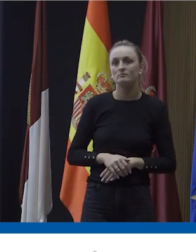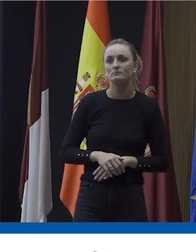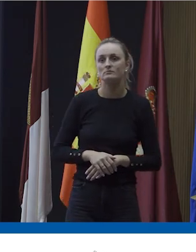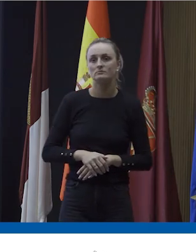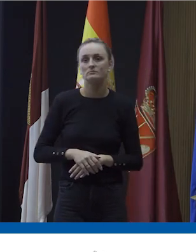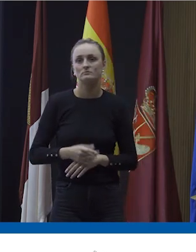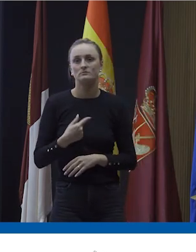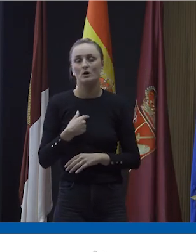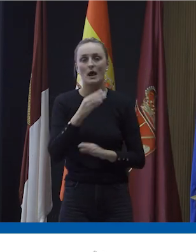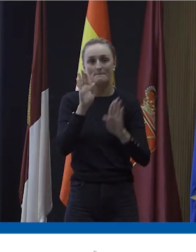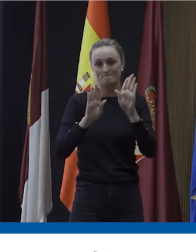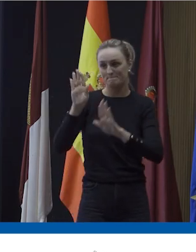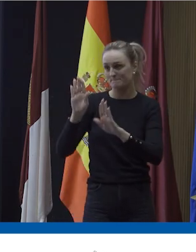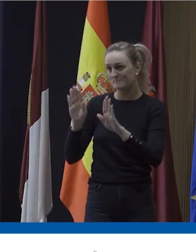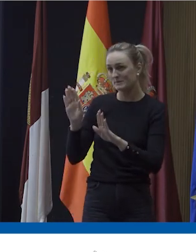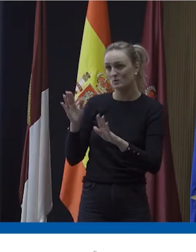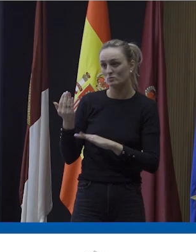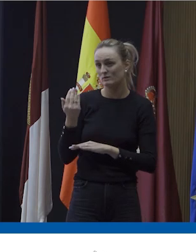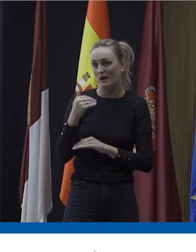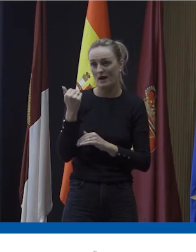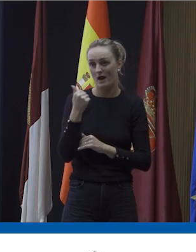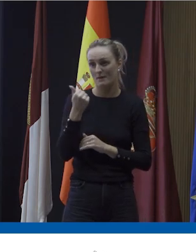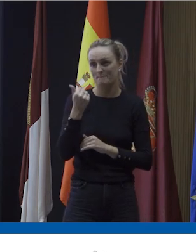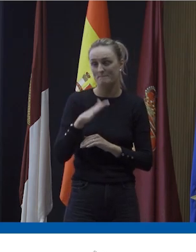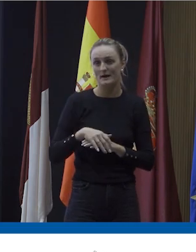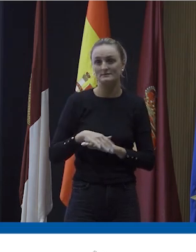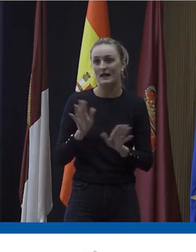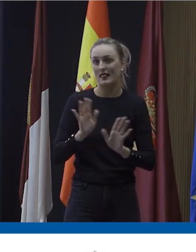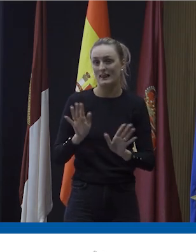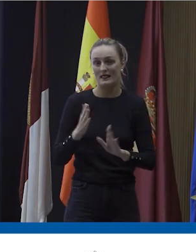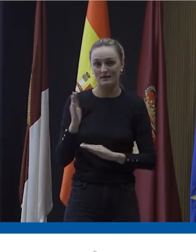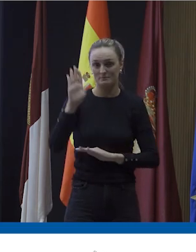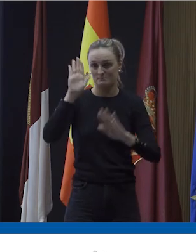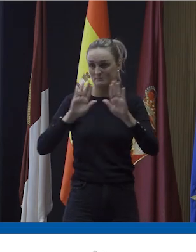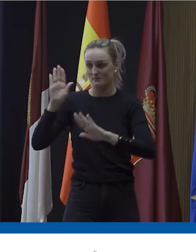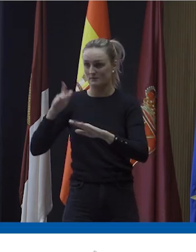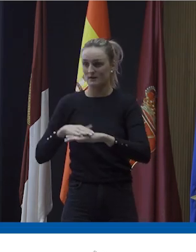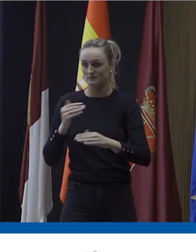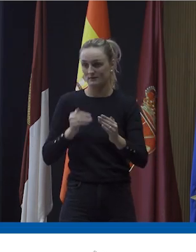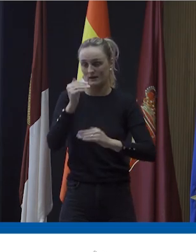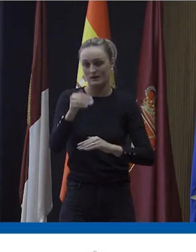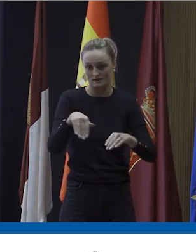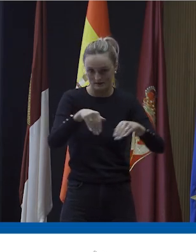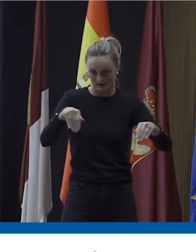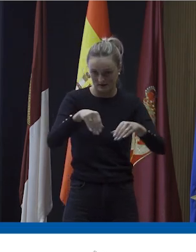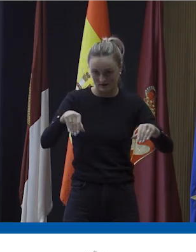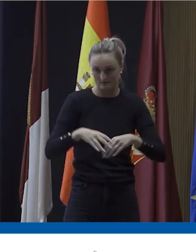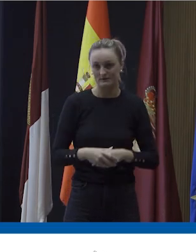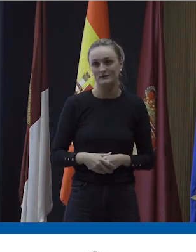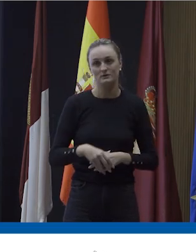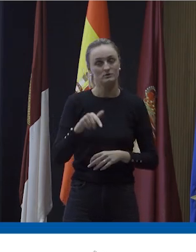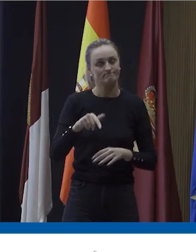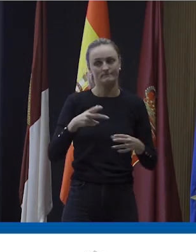tiempo para una pregunta más. No sé si había alguna mano levantada. ¿Adelante? Vale, voy para allá y con esta tenemos que